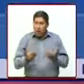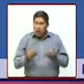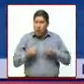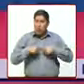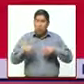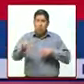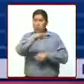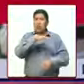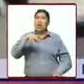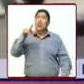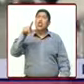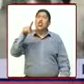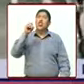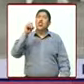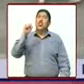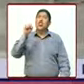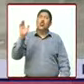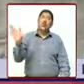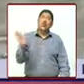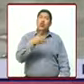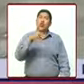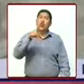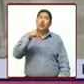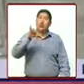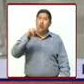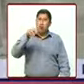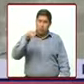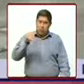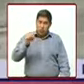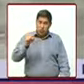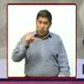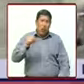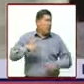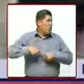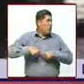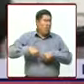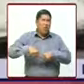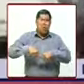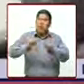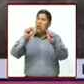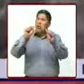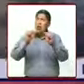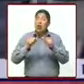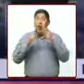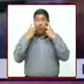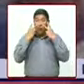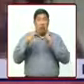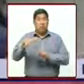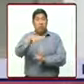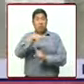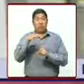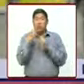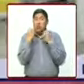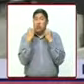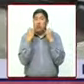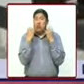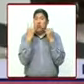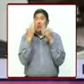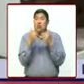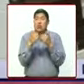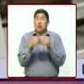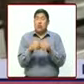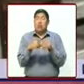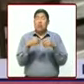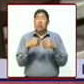para poder empadronarse, que ha hecho filas durante 2 o 3 horas. Pero lo que observamos, Miriam y Denise, es de que miren cuántos puntos están